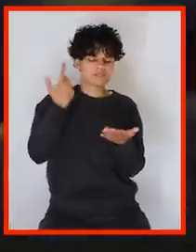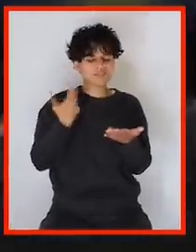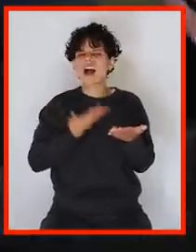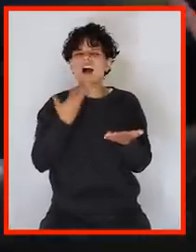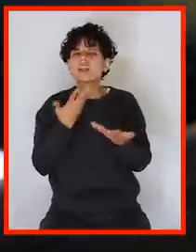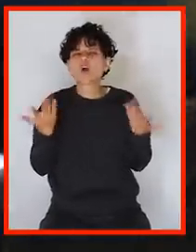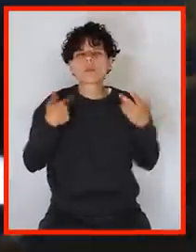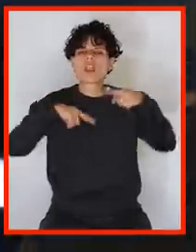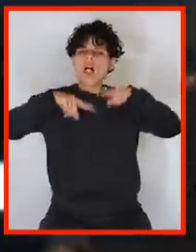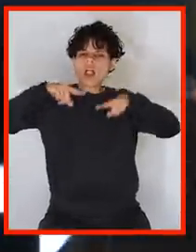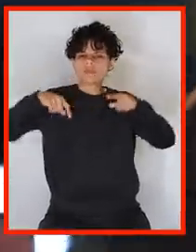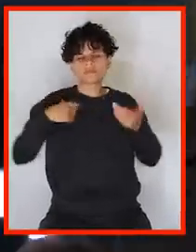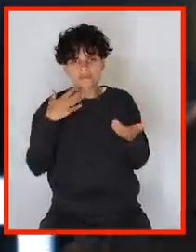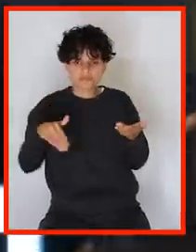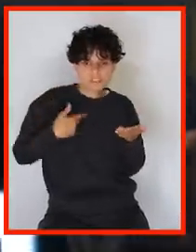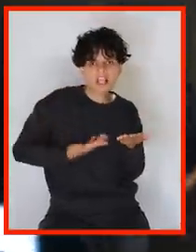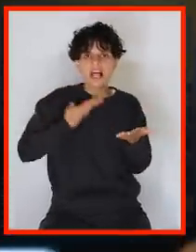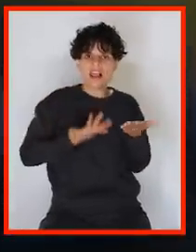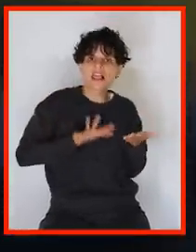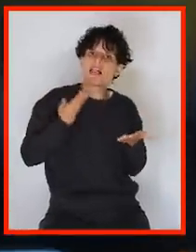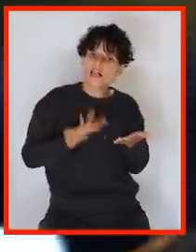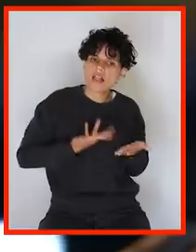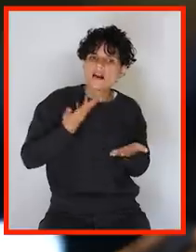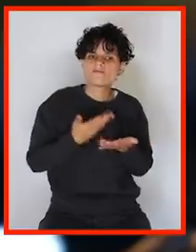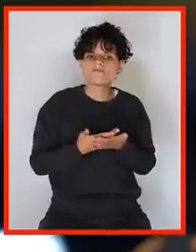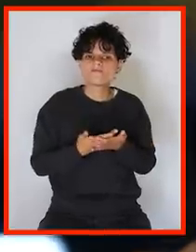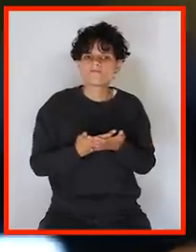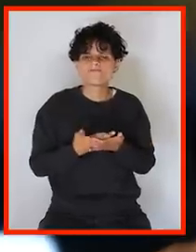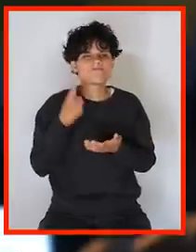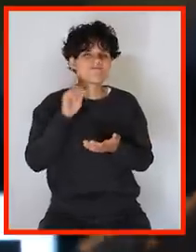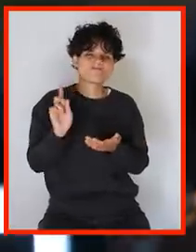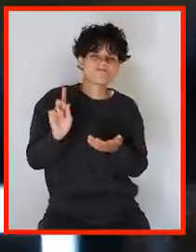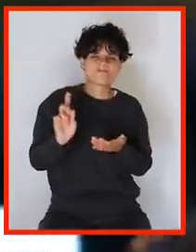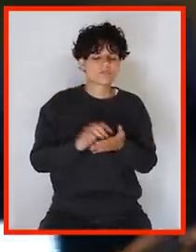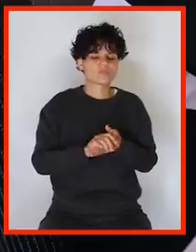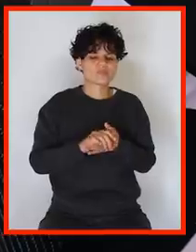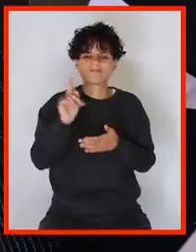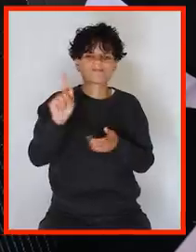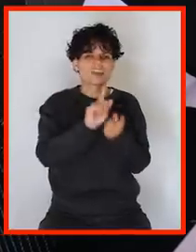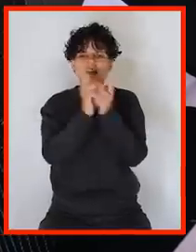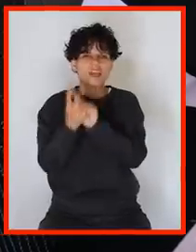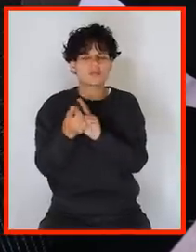Ya a ver cómo la cantamos. Así, mira. Pa, pa, pa, pa. No, en verdad no te queda muy bien así.